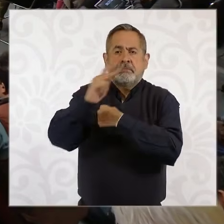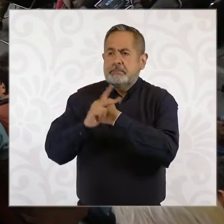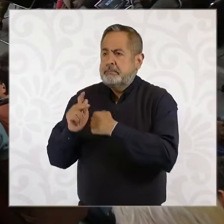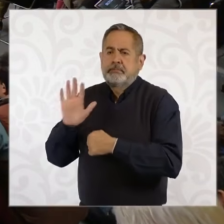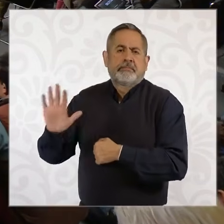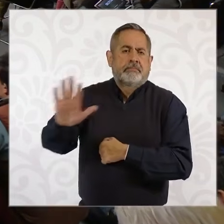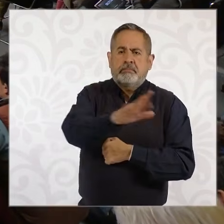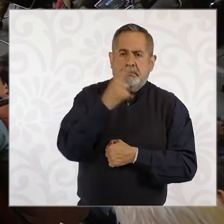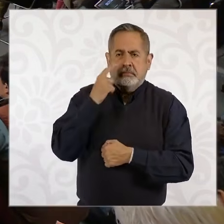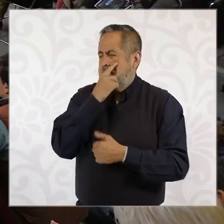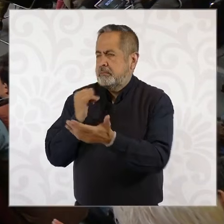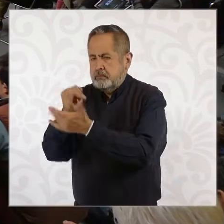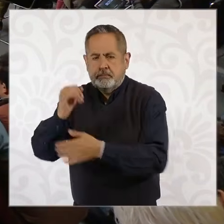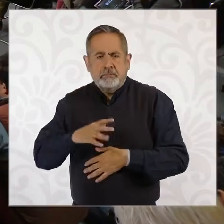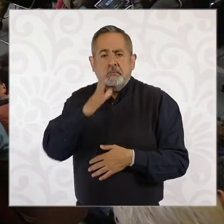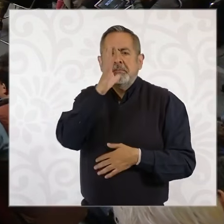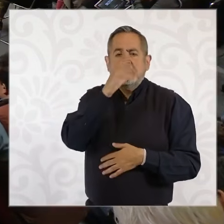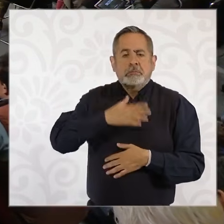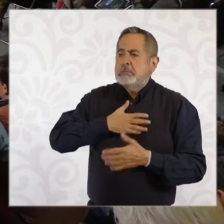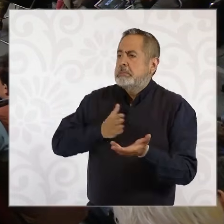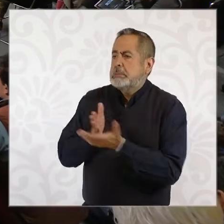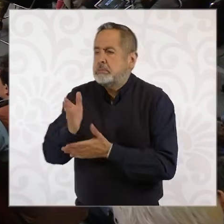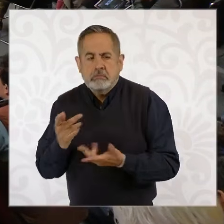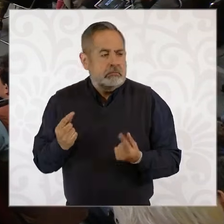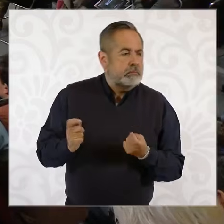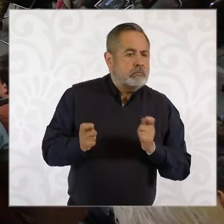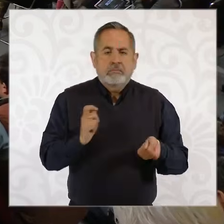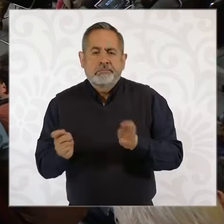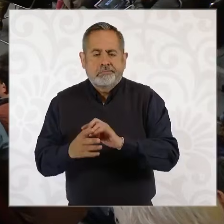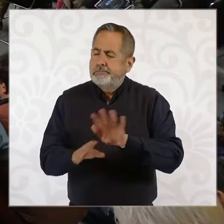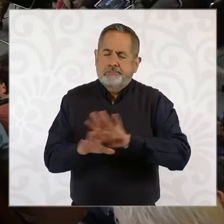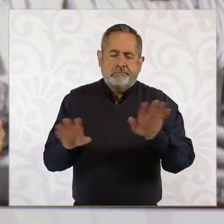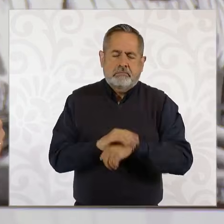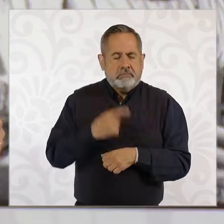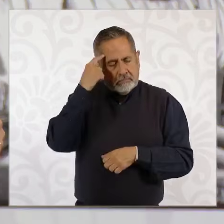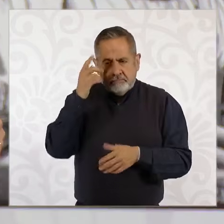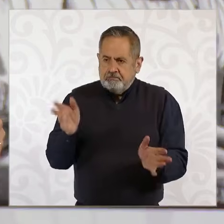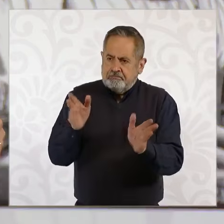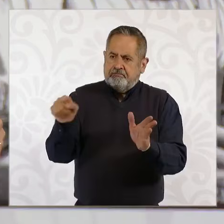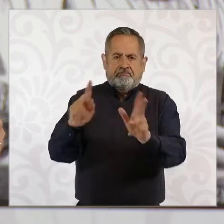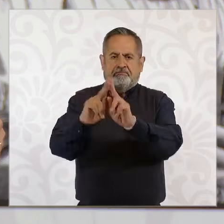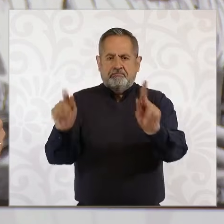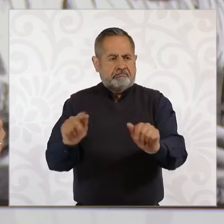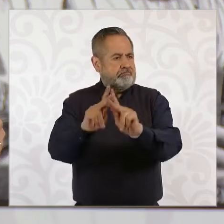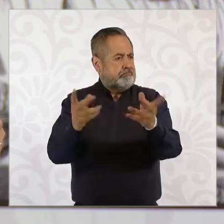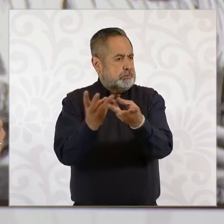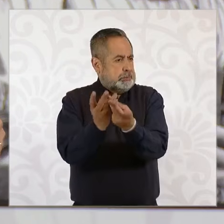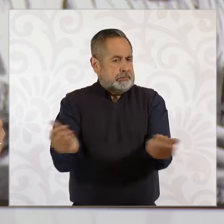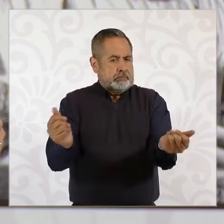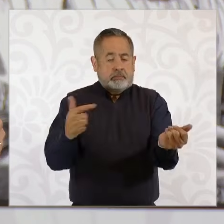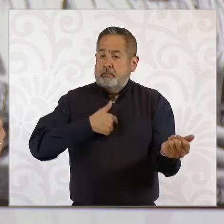pueblos, la no intervención, la solución pacífica de cualquier conflicto y esa siempre va a ser nuestra